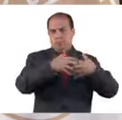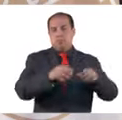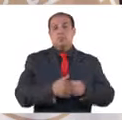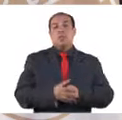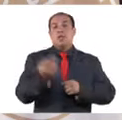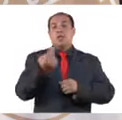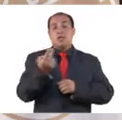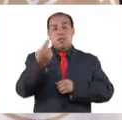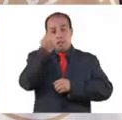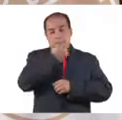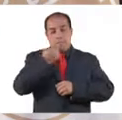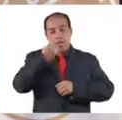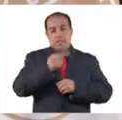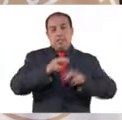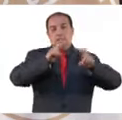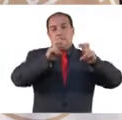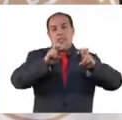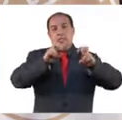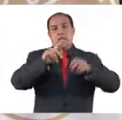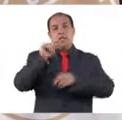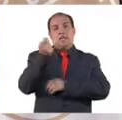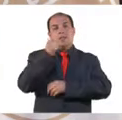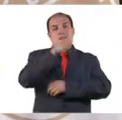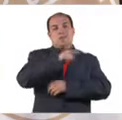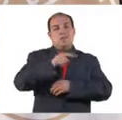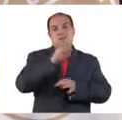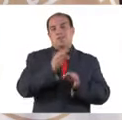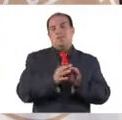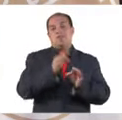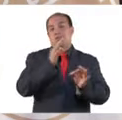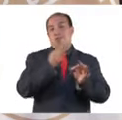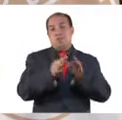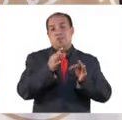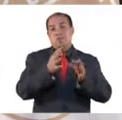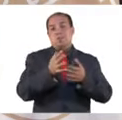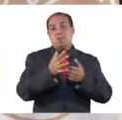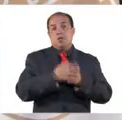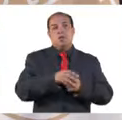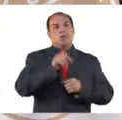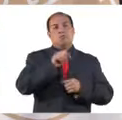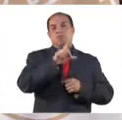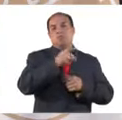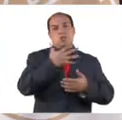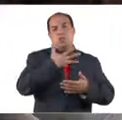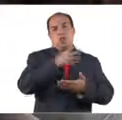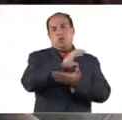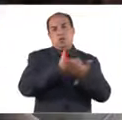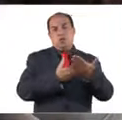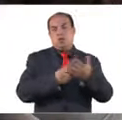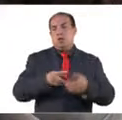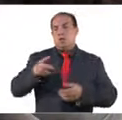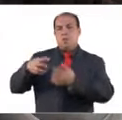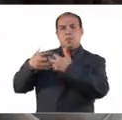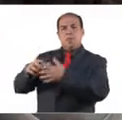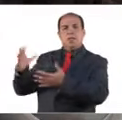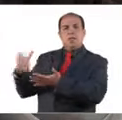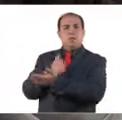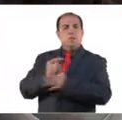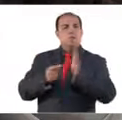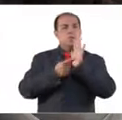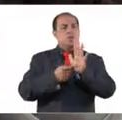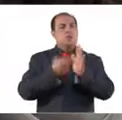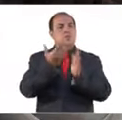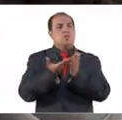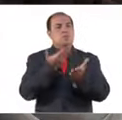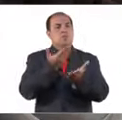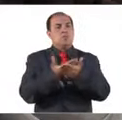con criterios técnicos la razón por la cual ellos no cumplieron y por tanto no fueron adjudicados. Pero la empresa ganadora presentó una propuesta de